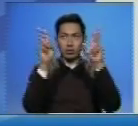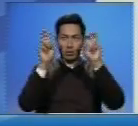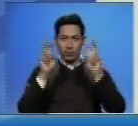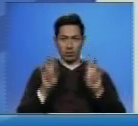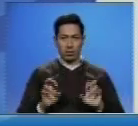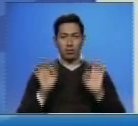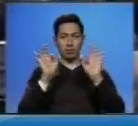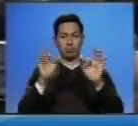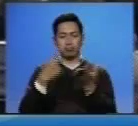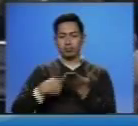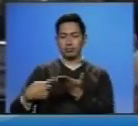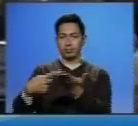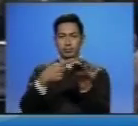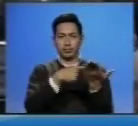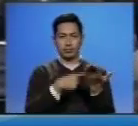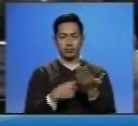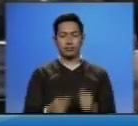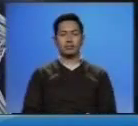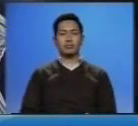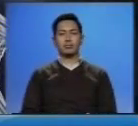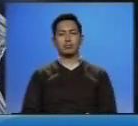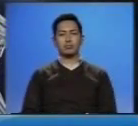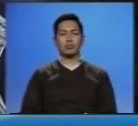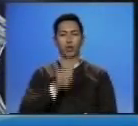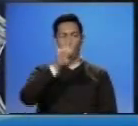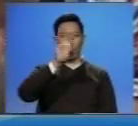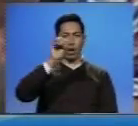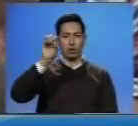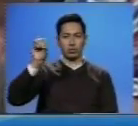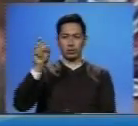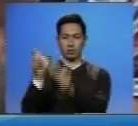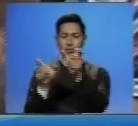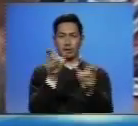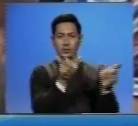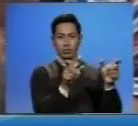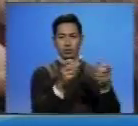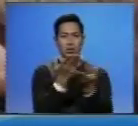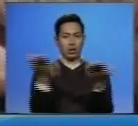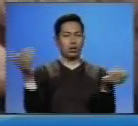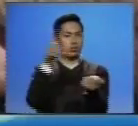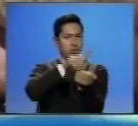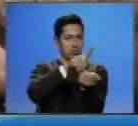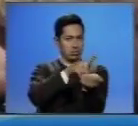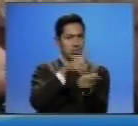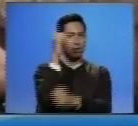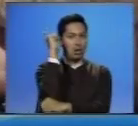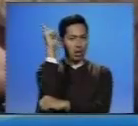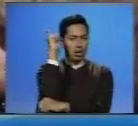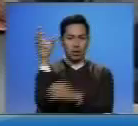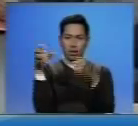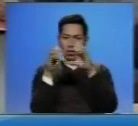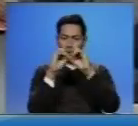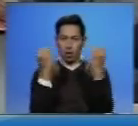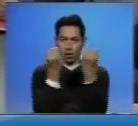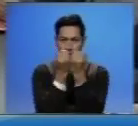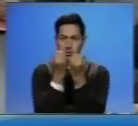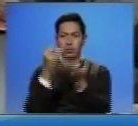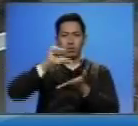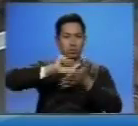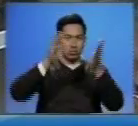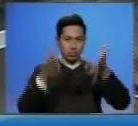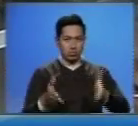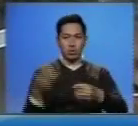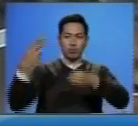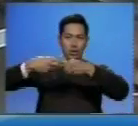tratados. Más de 400 personas entre trabajadores de la salud, líderes de organizaciones y ciudadanos participaron